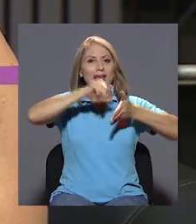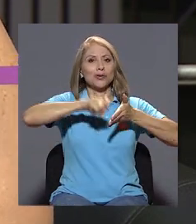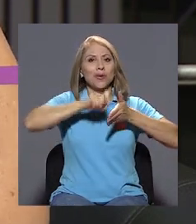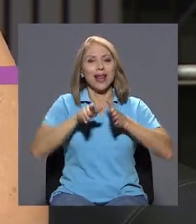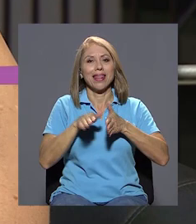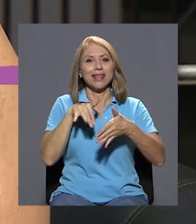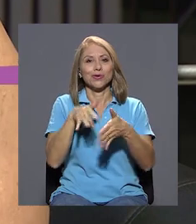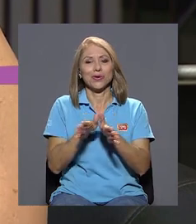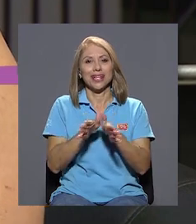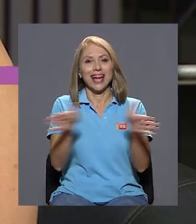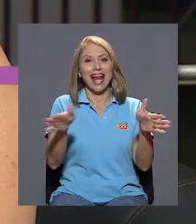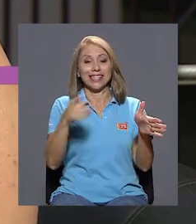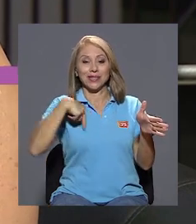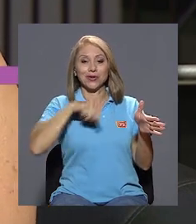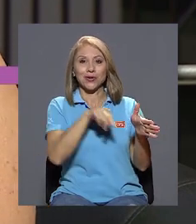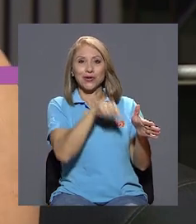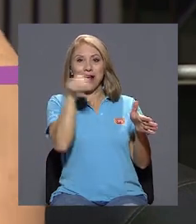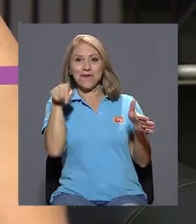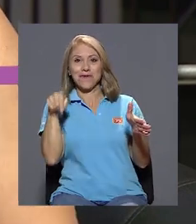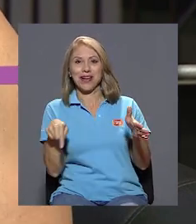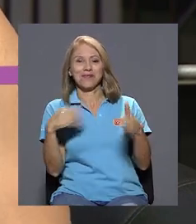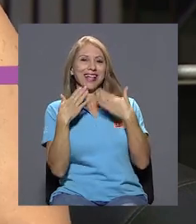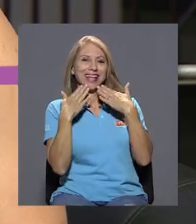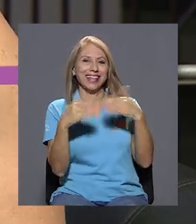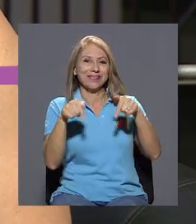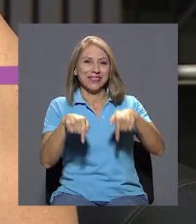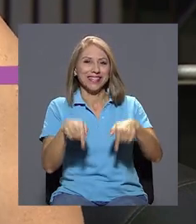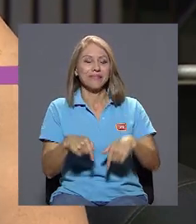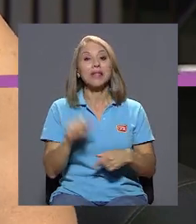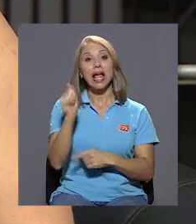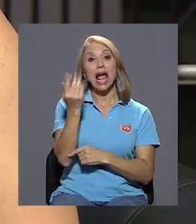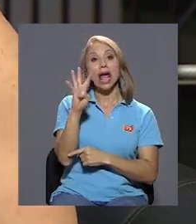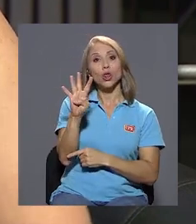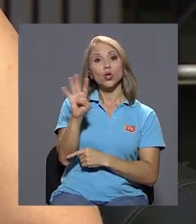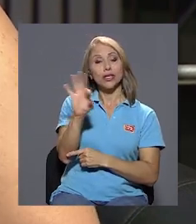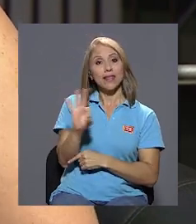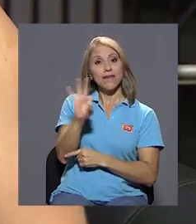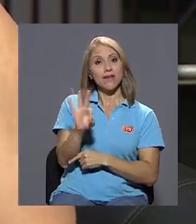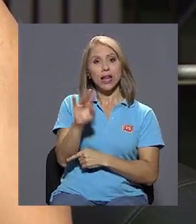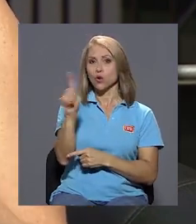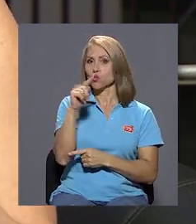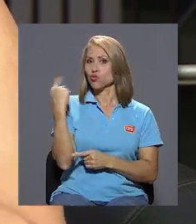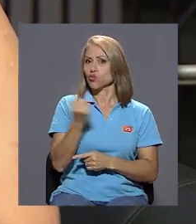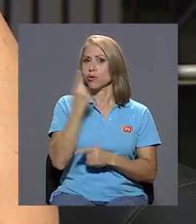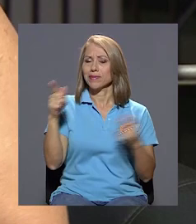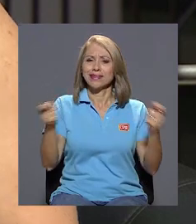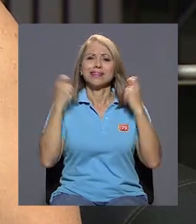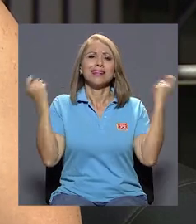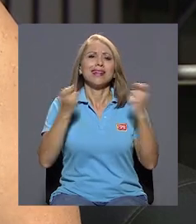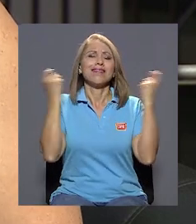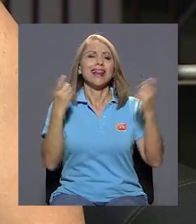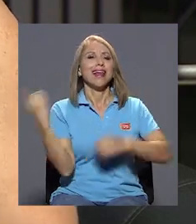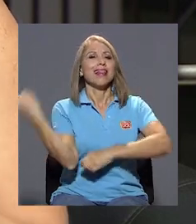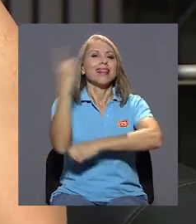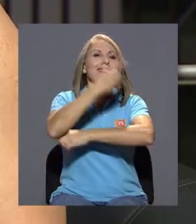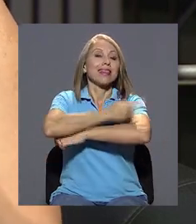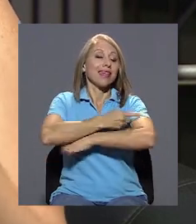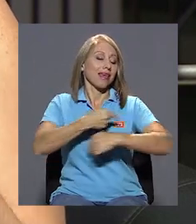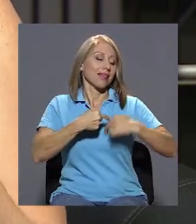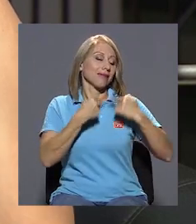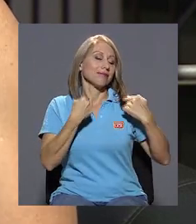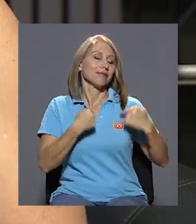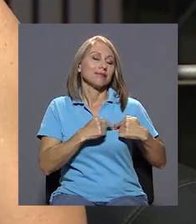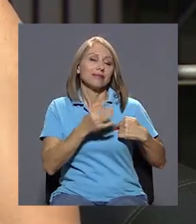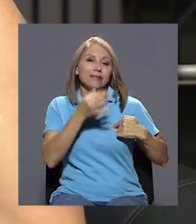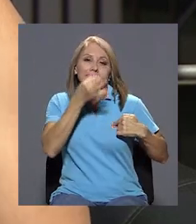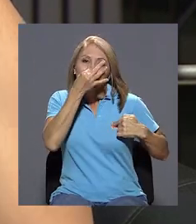a quienes agradecemos por el espacio. El 14 de febrero no solamente se celebra el Día del Corazón Romántico, sino que también